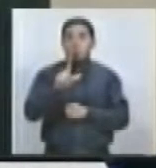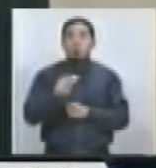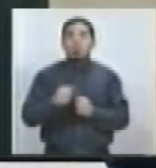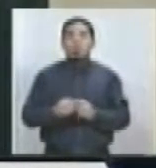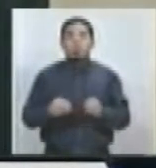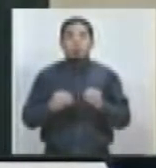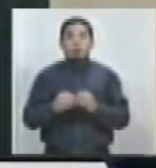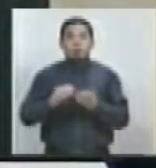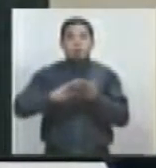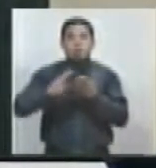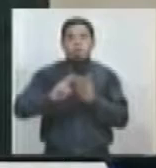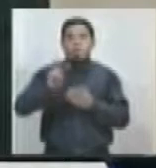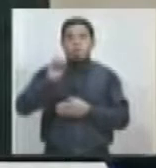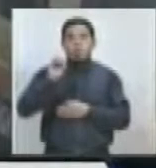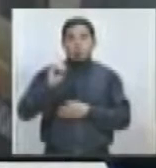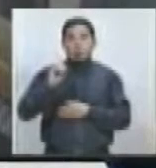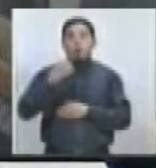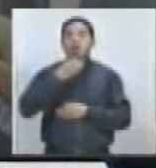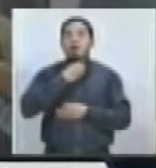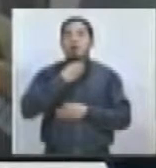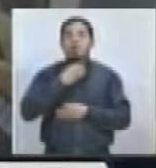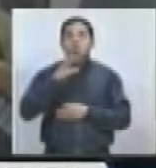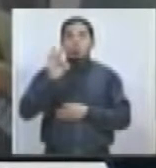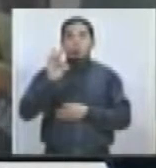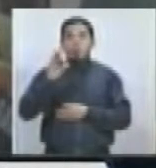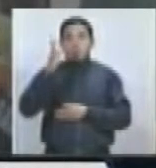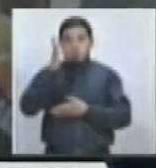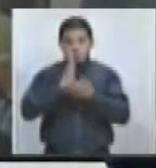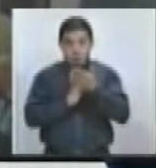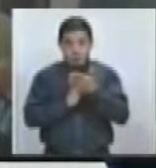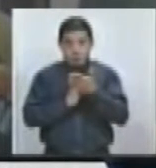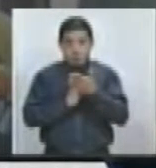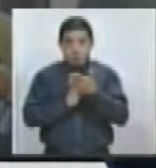de agosto, perdón, a las 9:30, Jiménez